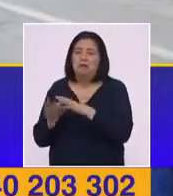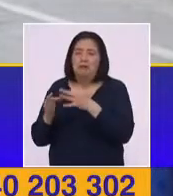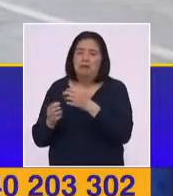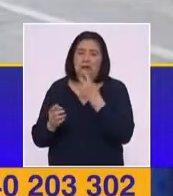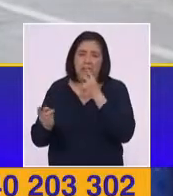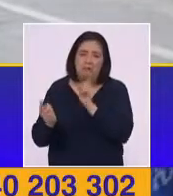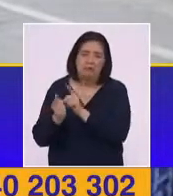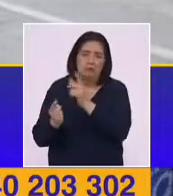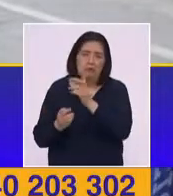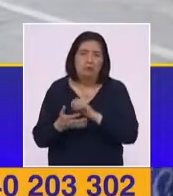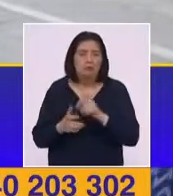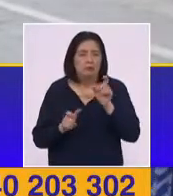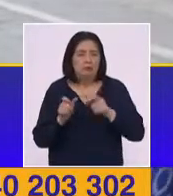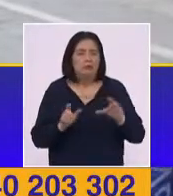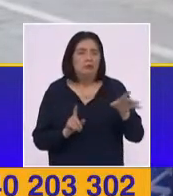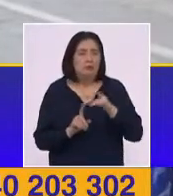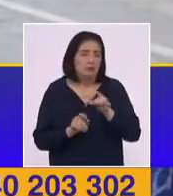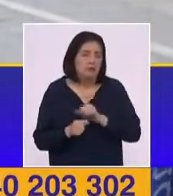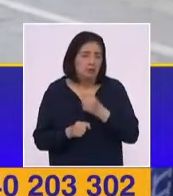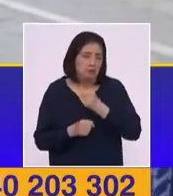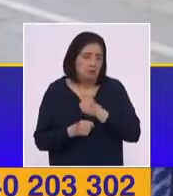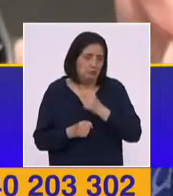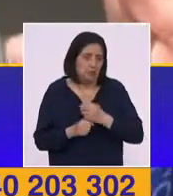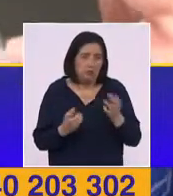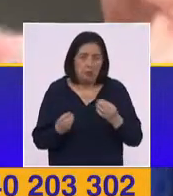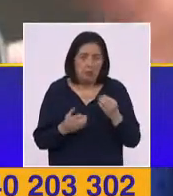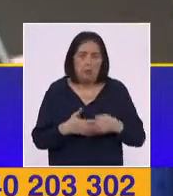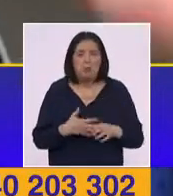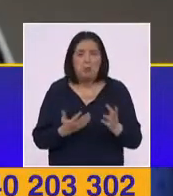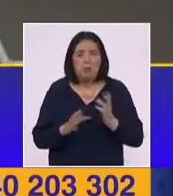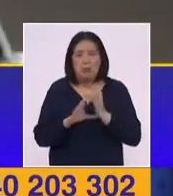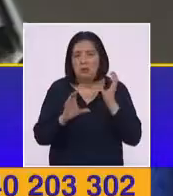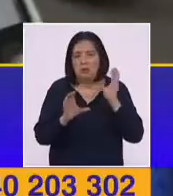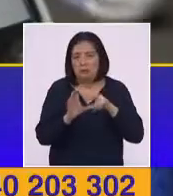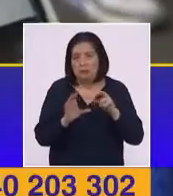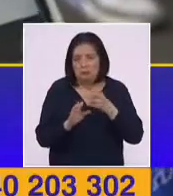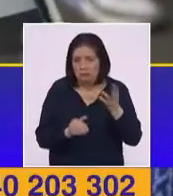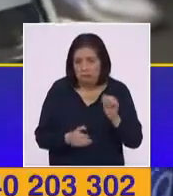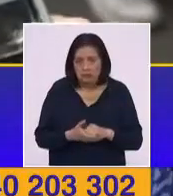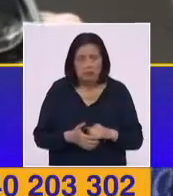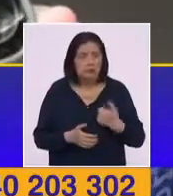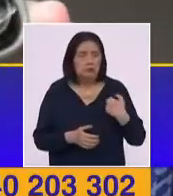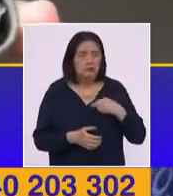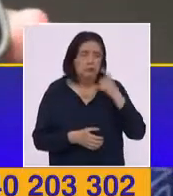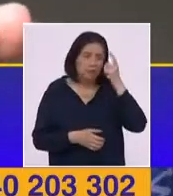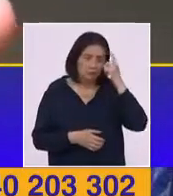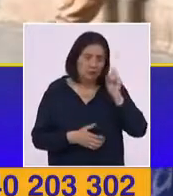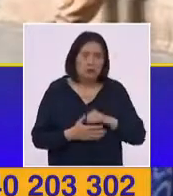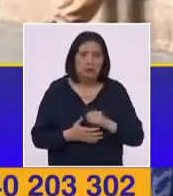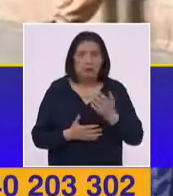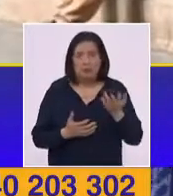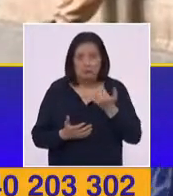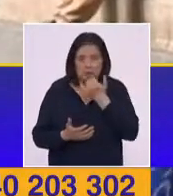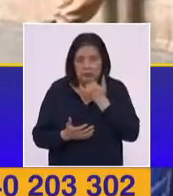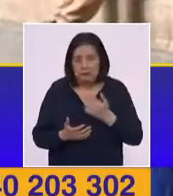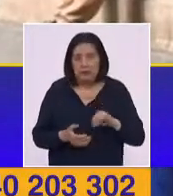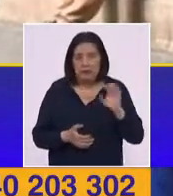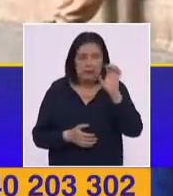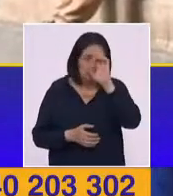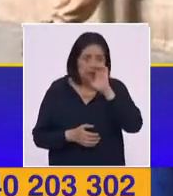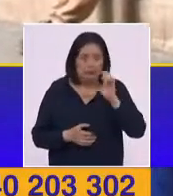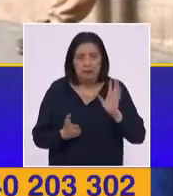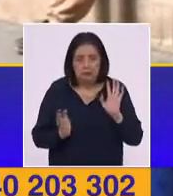ver, las personas que puedes contagiar en el trabajo o en el servicio de transporte, ¿no? Tenemos que tener en cuenta que la situación en Europa